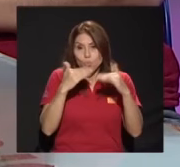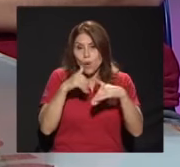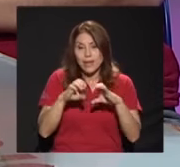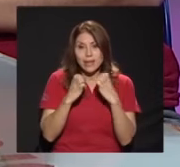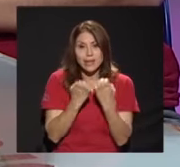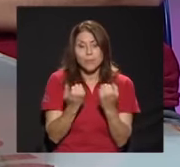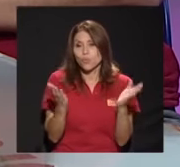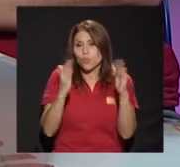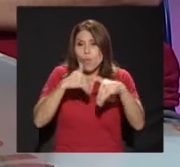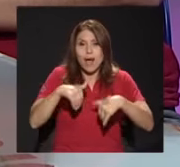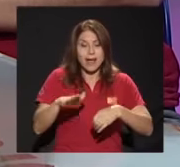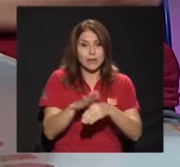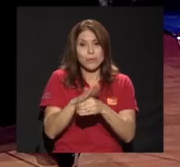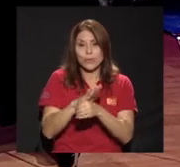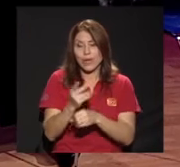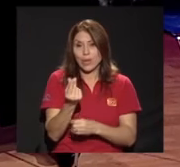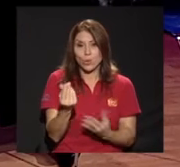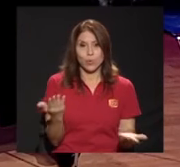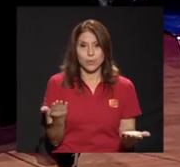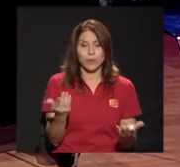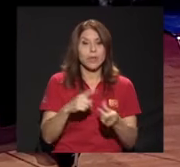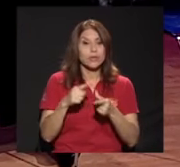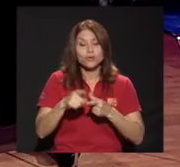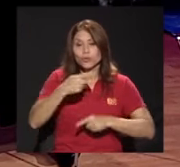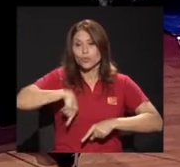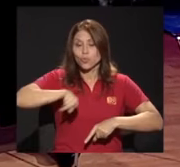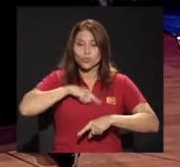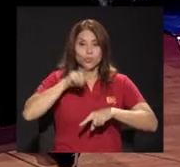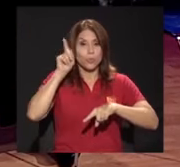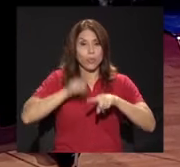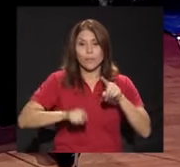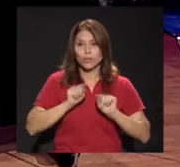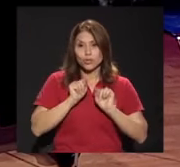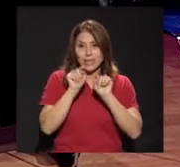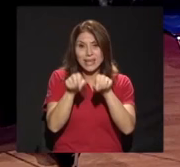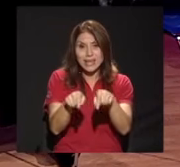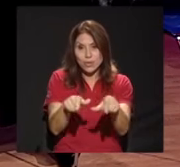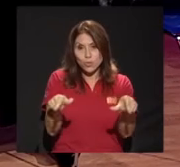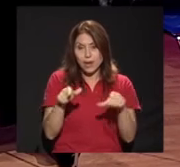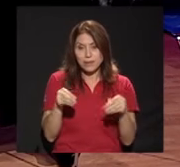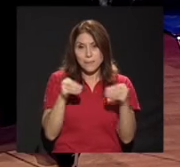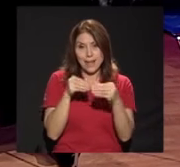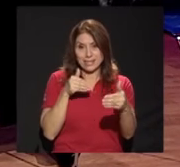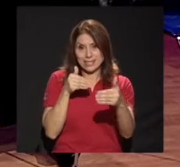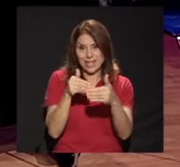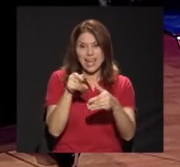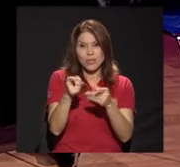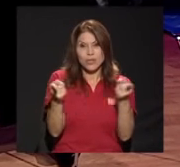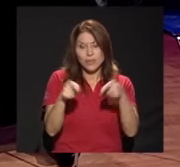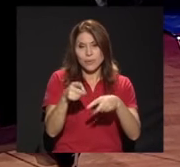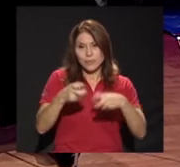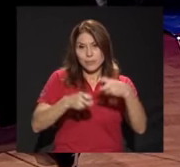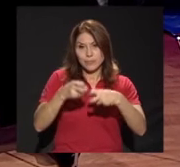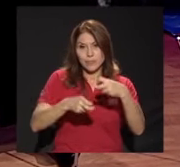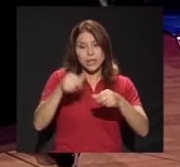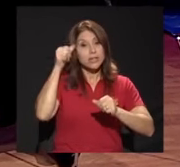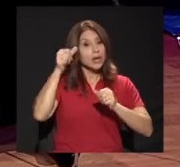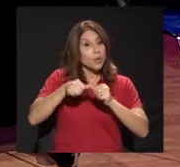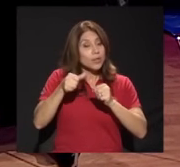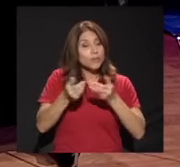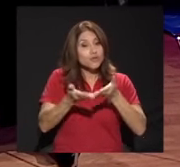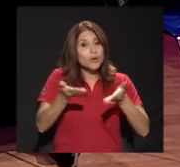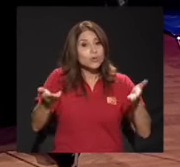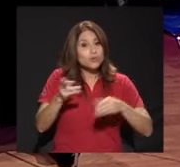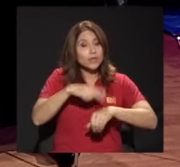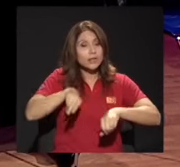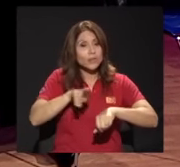de poder estar más cerca de donde se están dando las problemáticas, ¿verdad? Recordemos que precisamente los recursos naturales, pues al estar